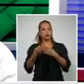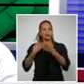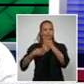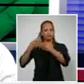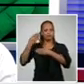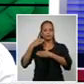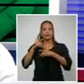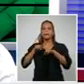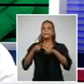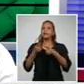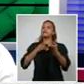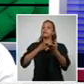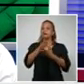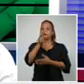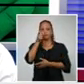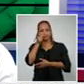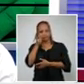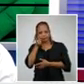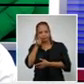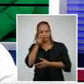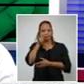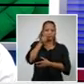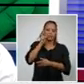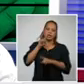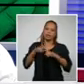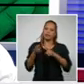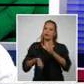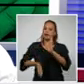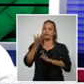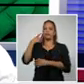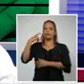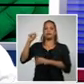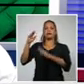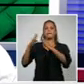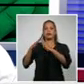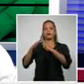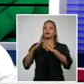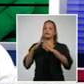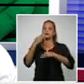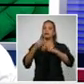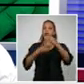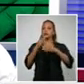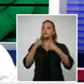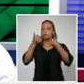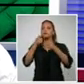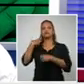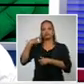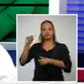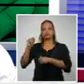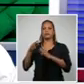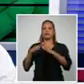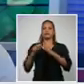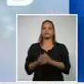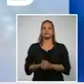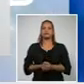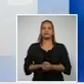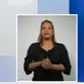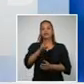da seguimiento hasta que esté de alta en su evolución. De 20 a 39